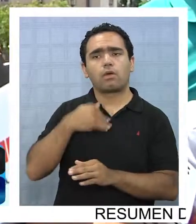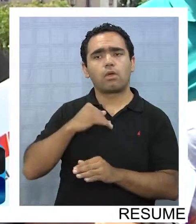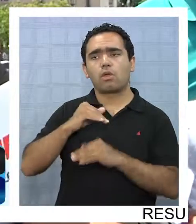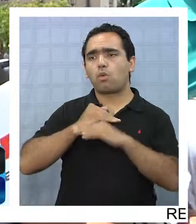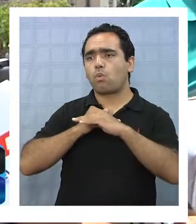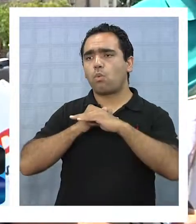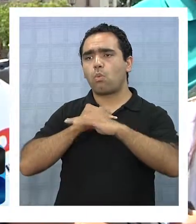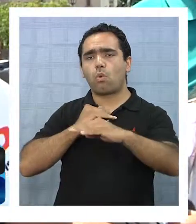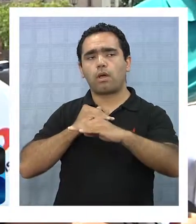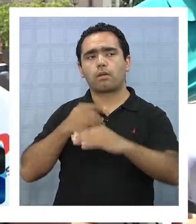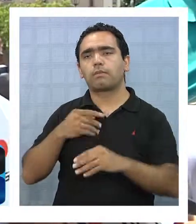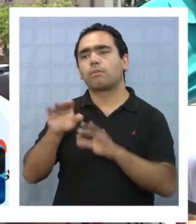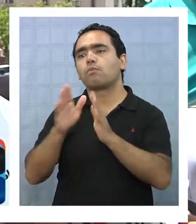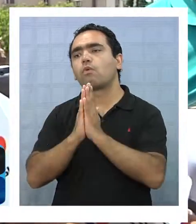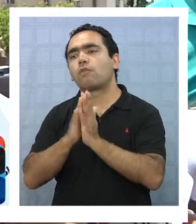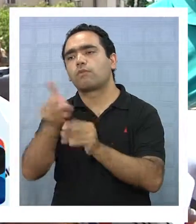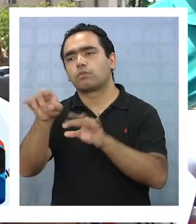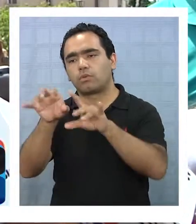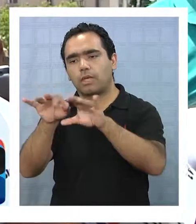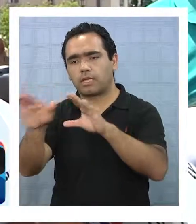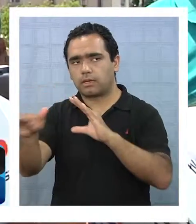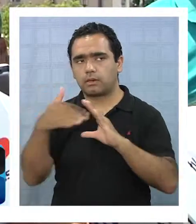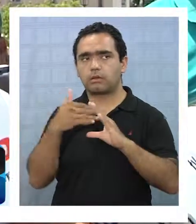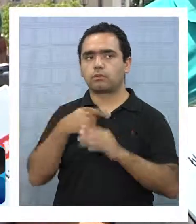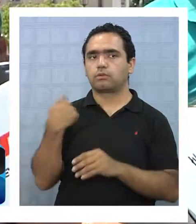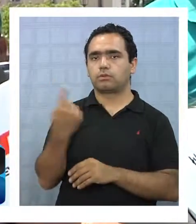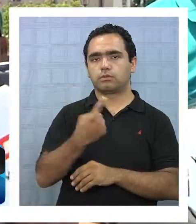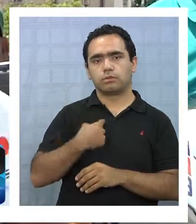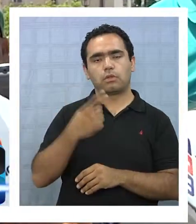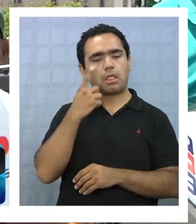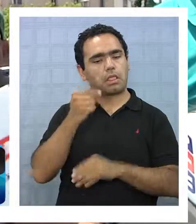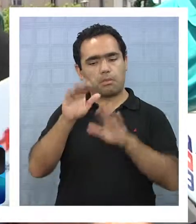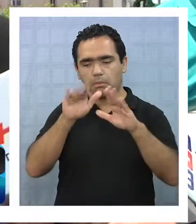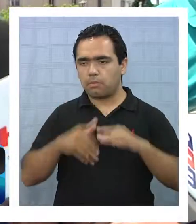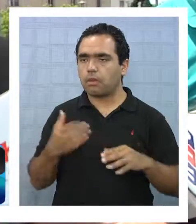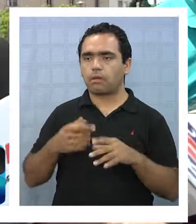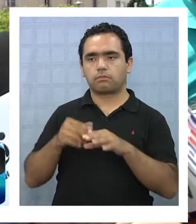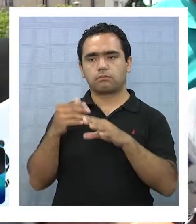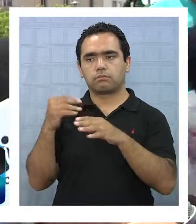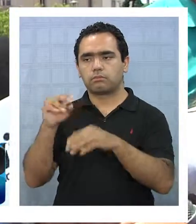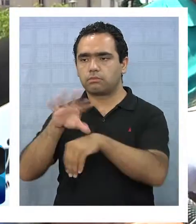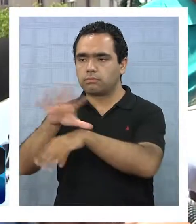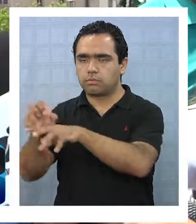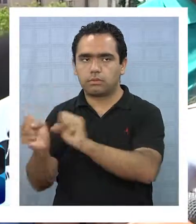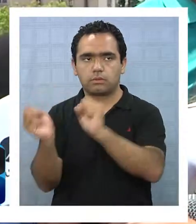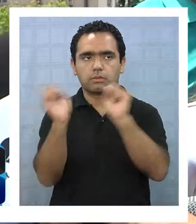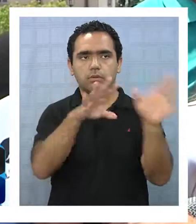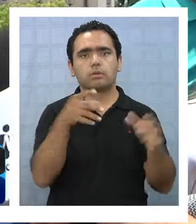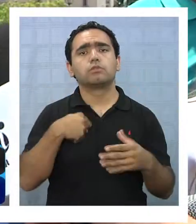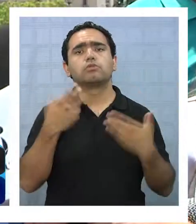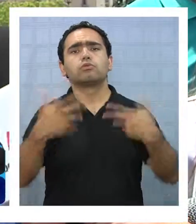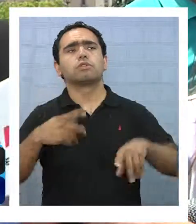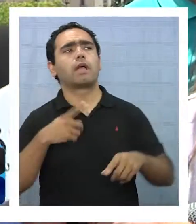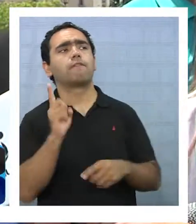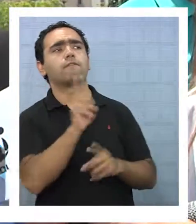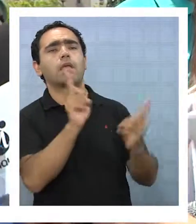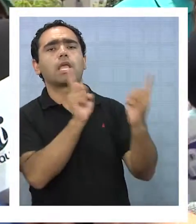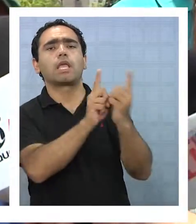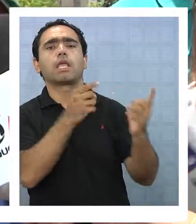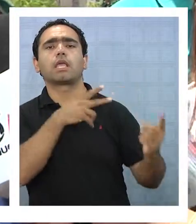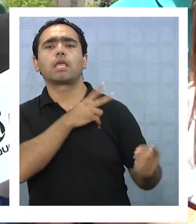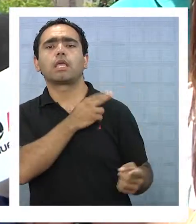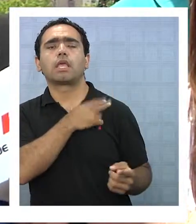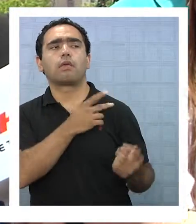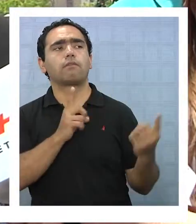igual que tú, un consejo, mándale por escrito en el día, nosotros te lo vamos a resolver. Yo fui a hablar con el jefe de inspectores que sería... No, pero yo